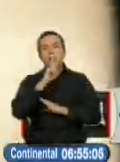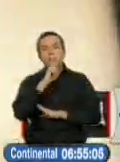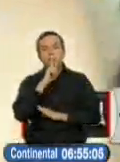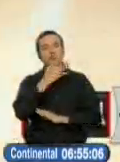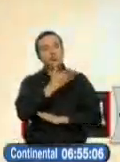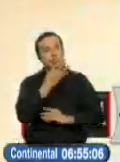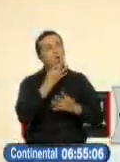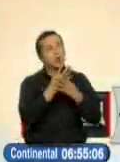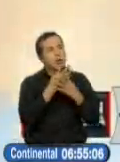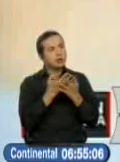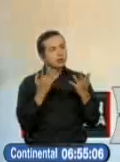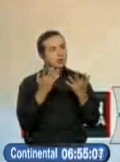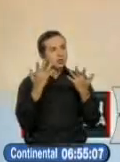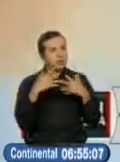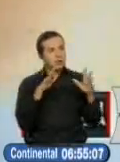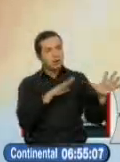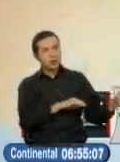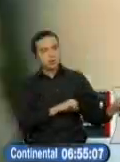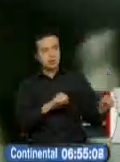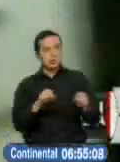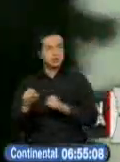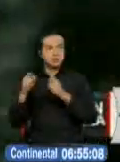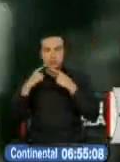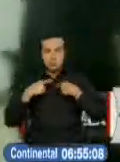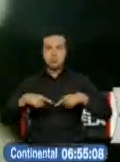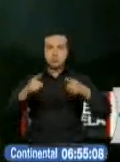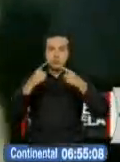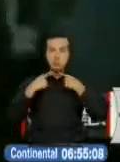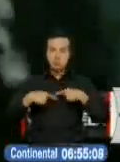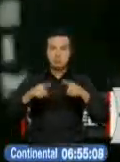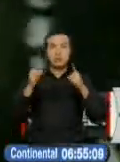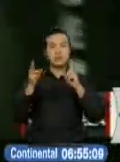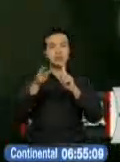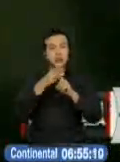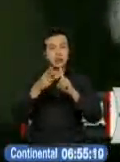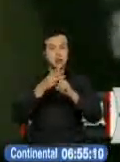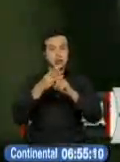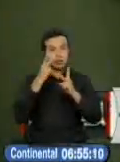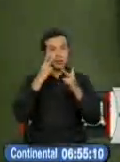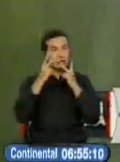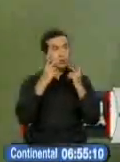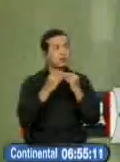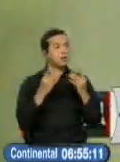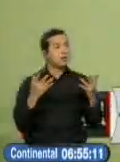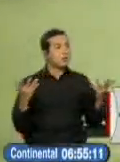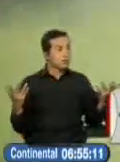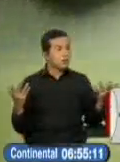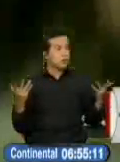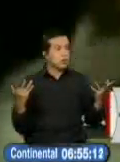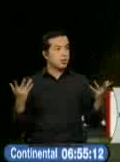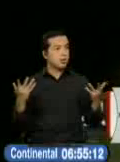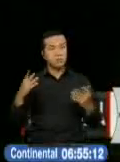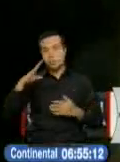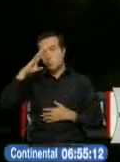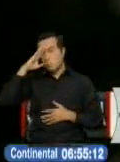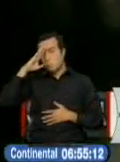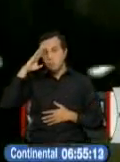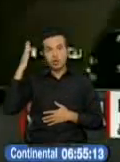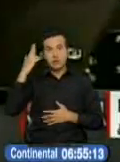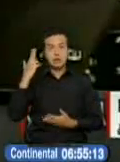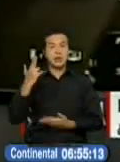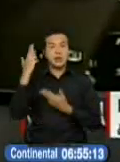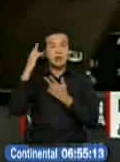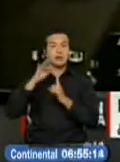Las imágenes del momento del traslado han sido difundidas por las redes sociales y en esta se observa al Servicio Bolivariano de